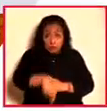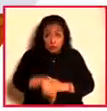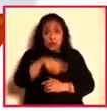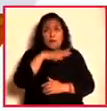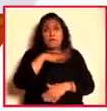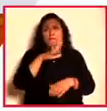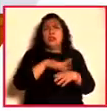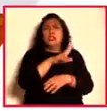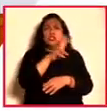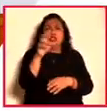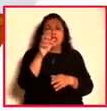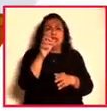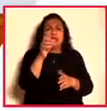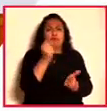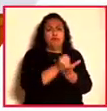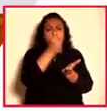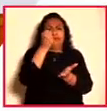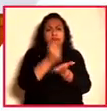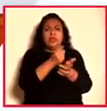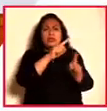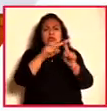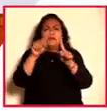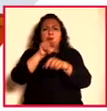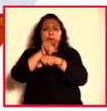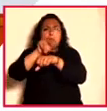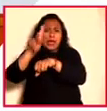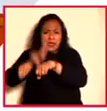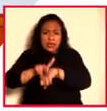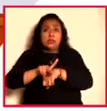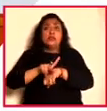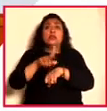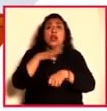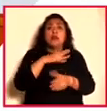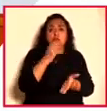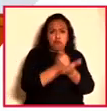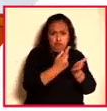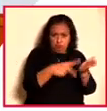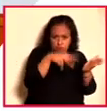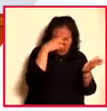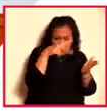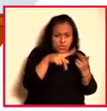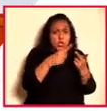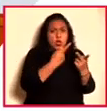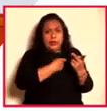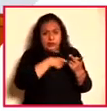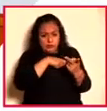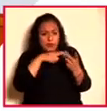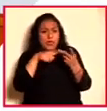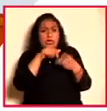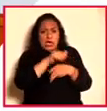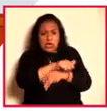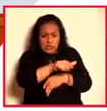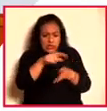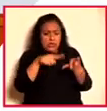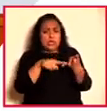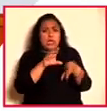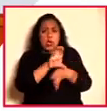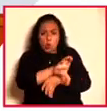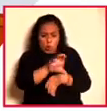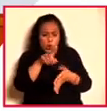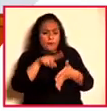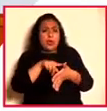200 editoriales de diferentes partes del mundo. Hay sellos de México, España, Argentina, Colombia,